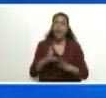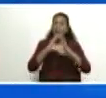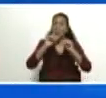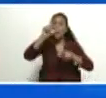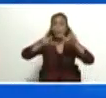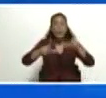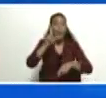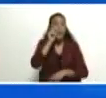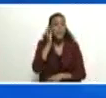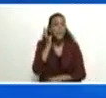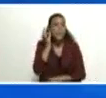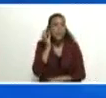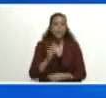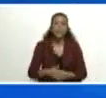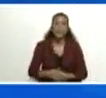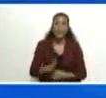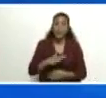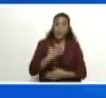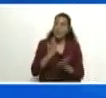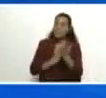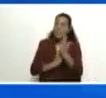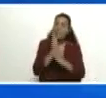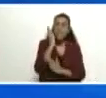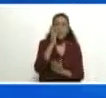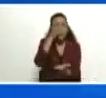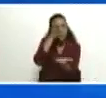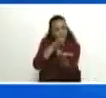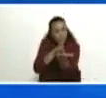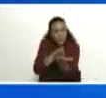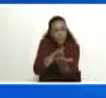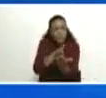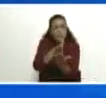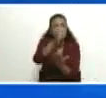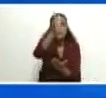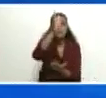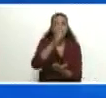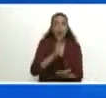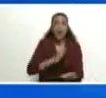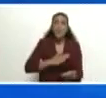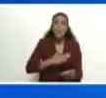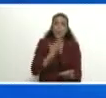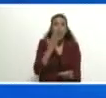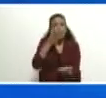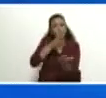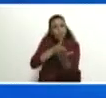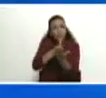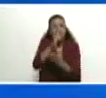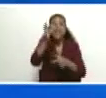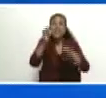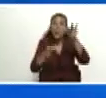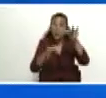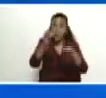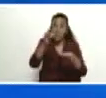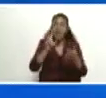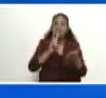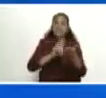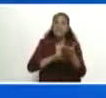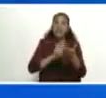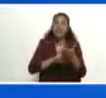todas para que sigamos el camino. Nuestro camino es el camino de la justicia, de la